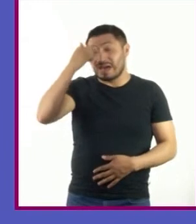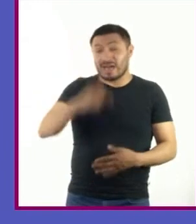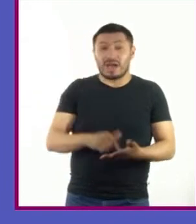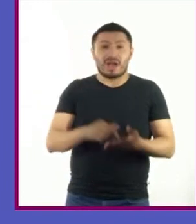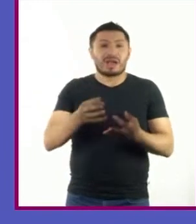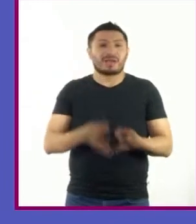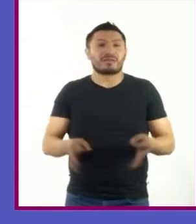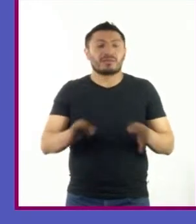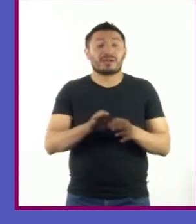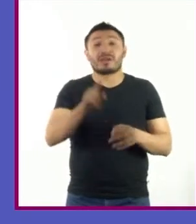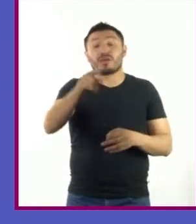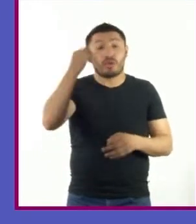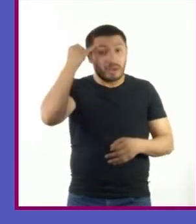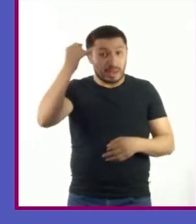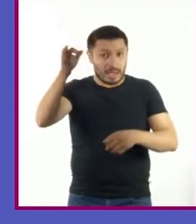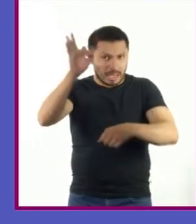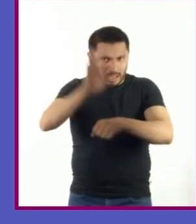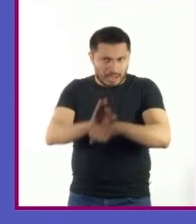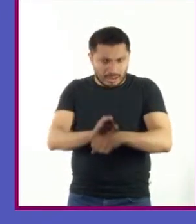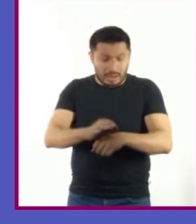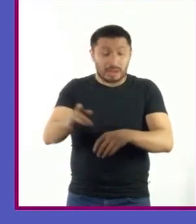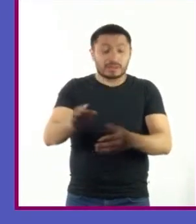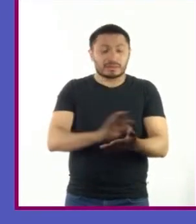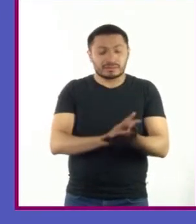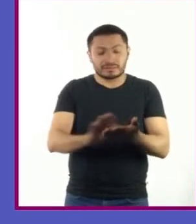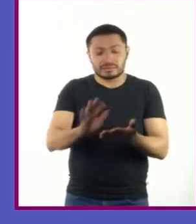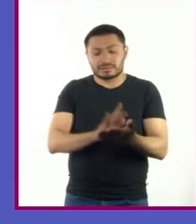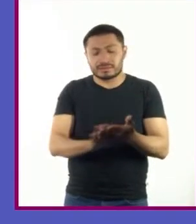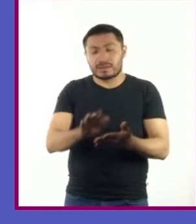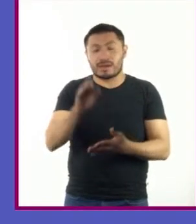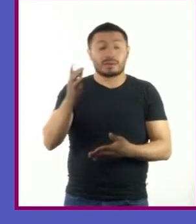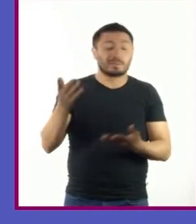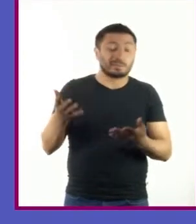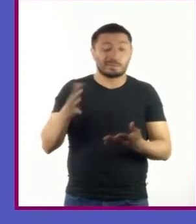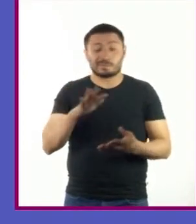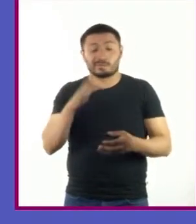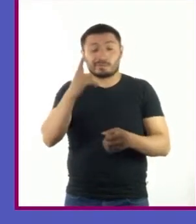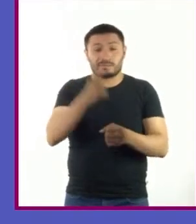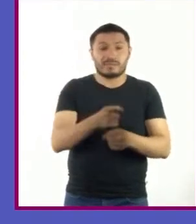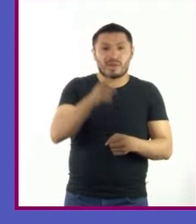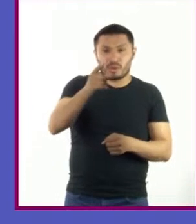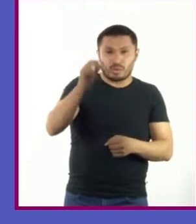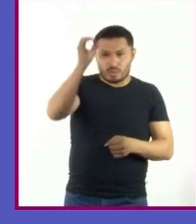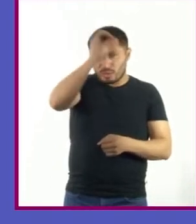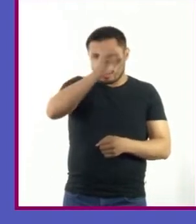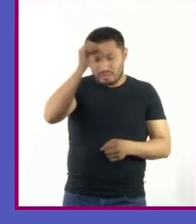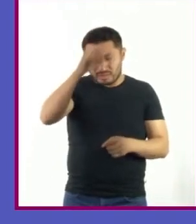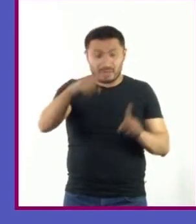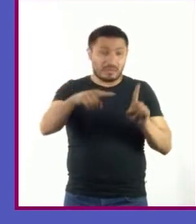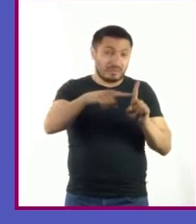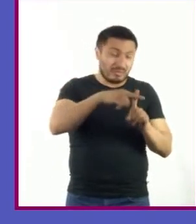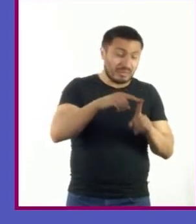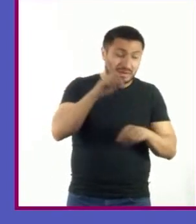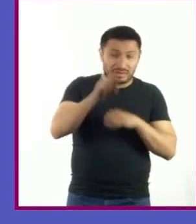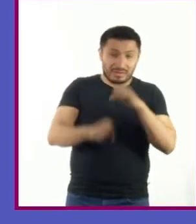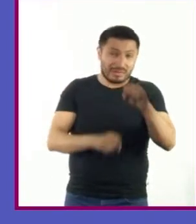defina su postura. A lo largo de la lectura pudimos inferir que tiene una opinión favorable de la bicicleta y además sostiene esa posición